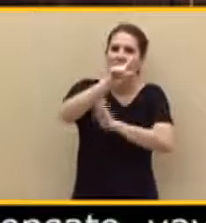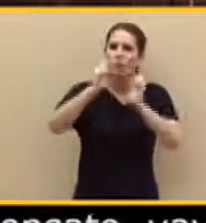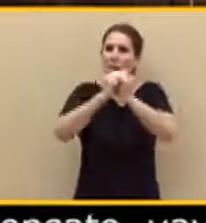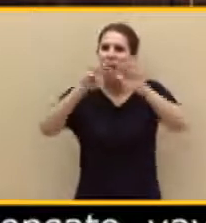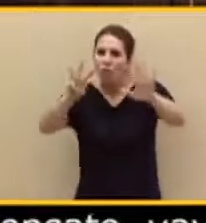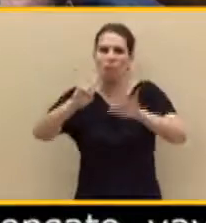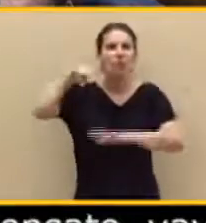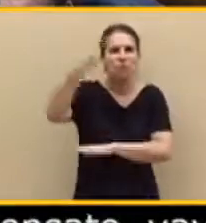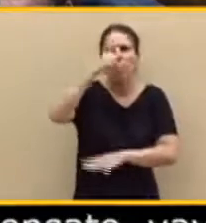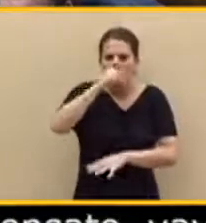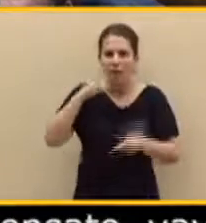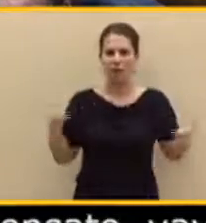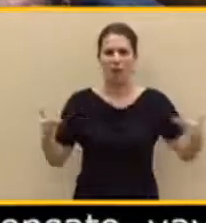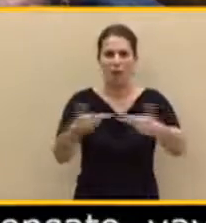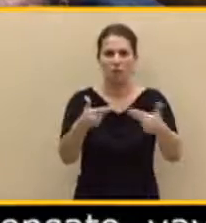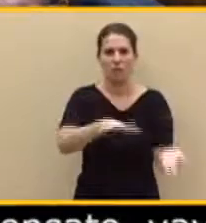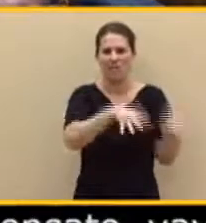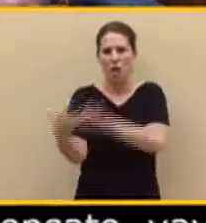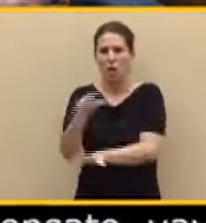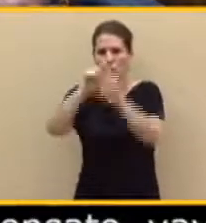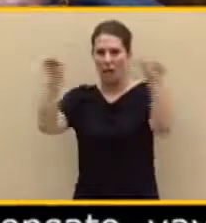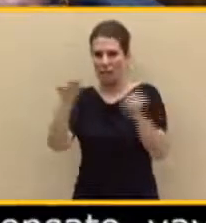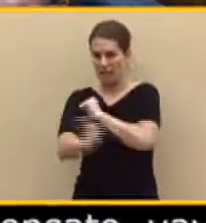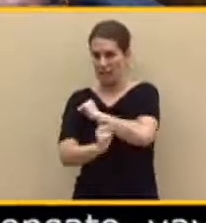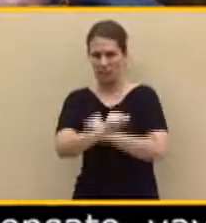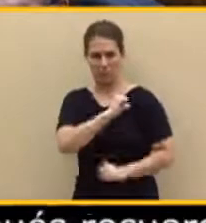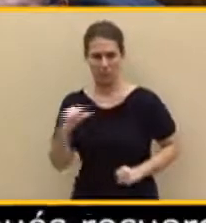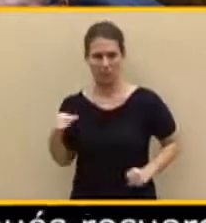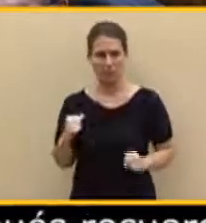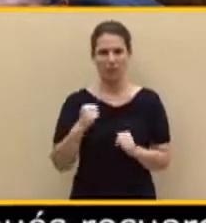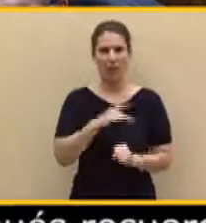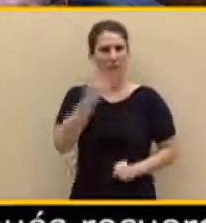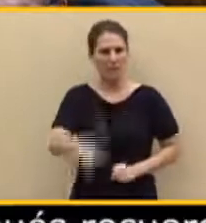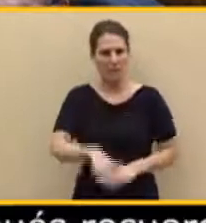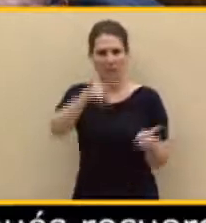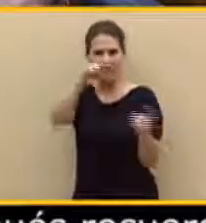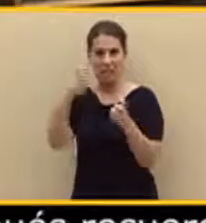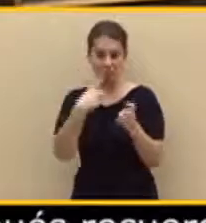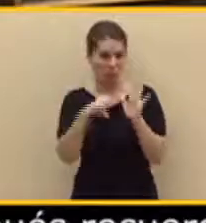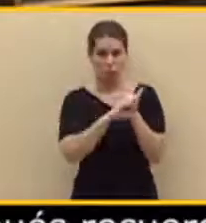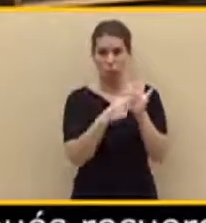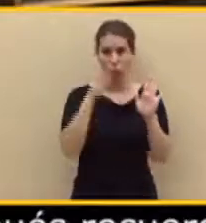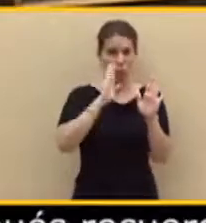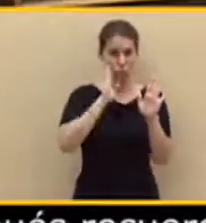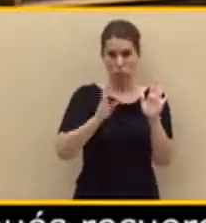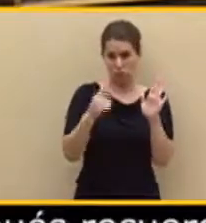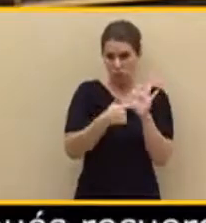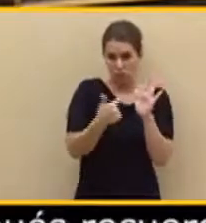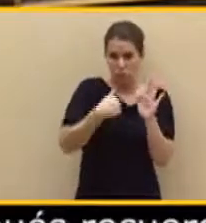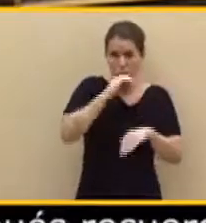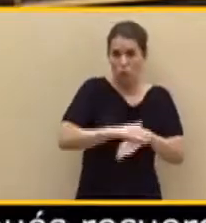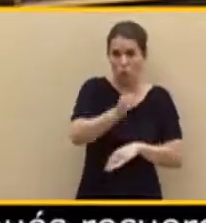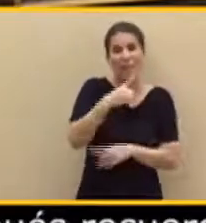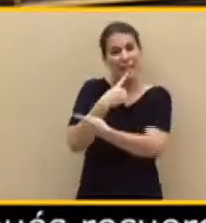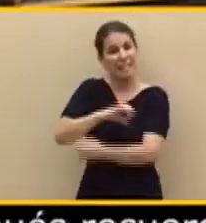sus privatizaciones de empresas estratégicas, la amnistía fiscal declarada inconstitucional del señor Montoro, que acaba, insisto, de ser